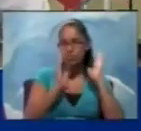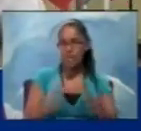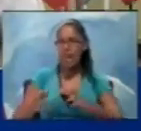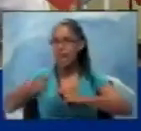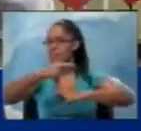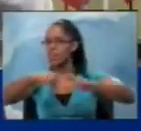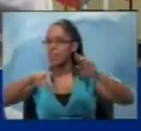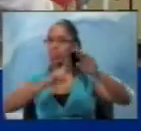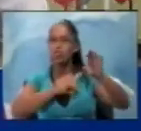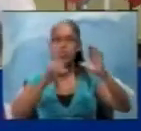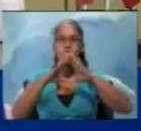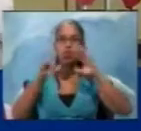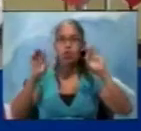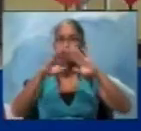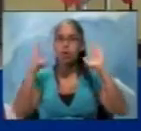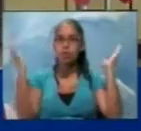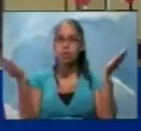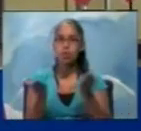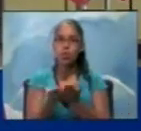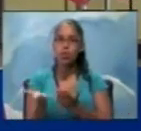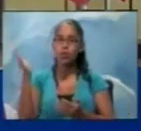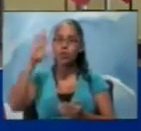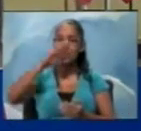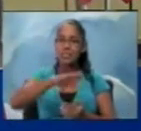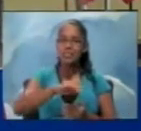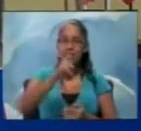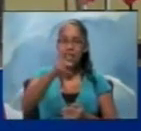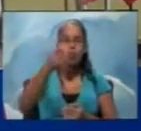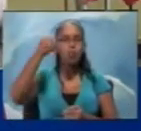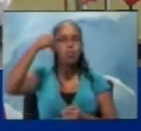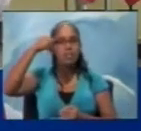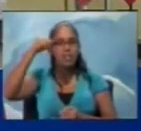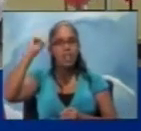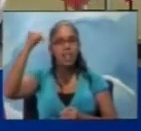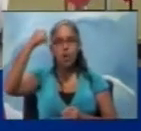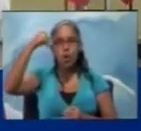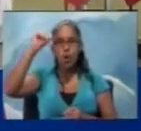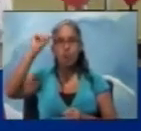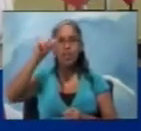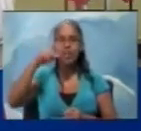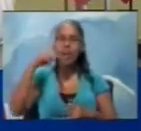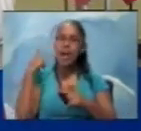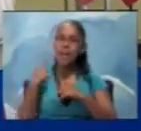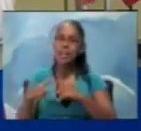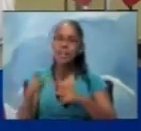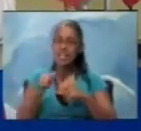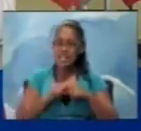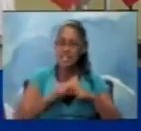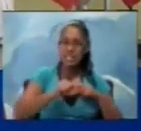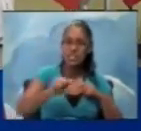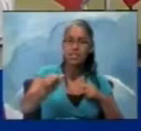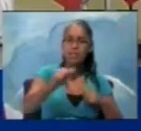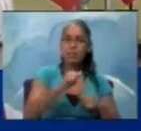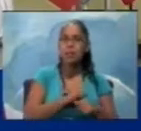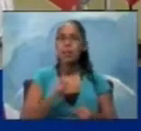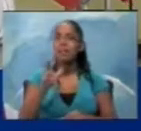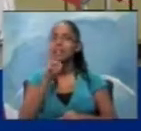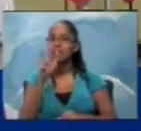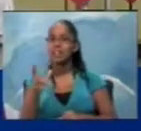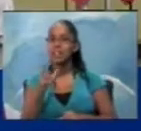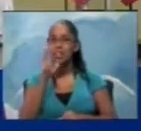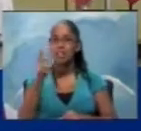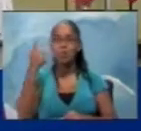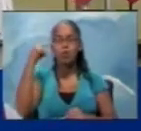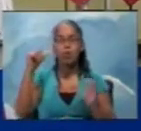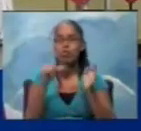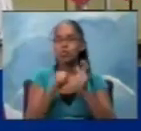alrededor del mundo estamos recordando aquella semana terrible por